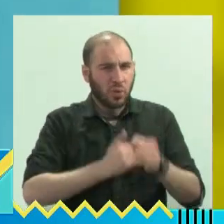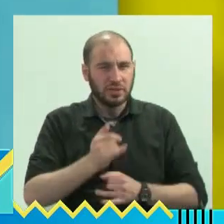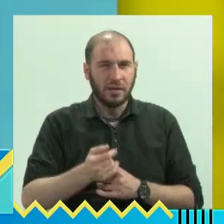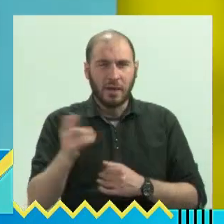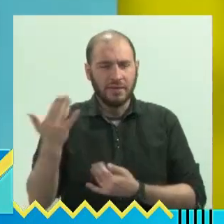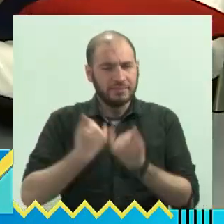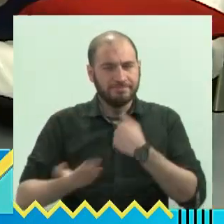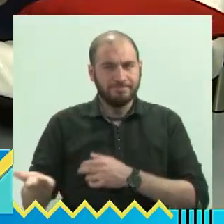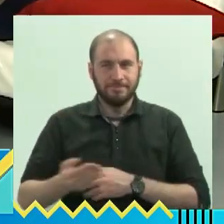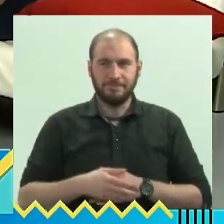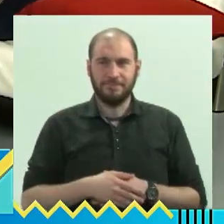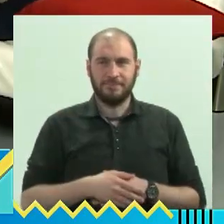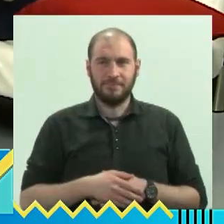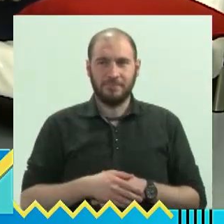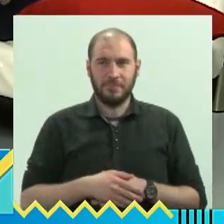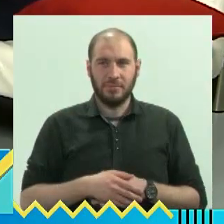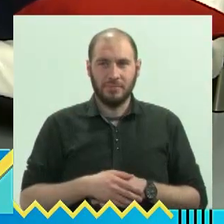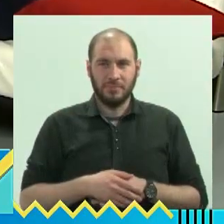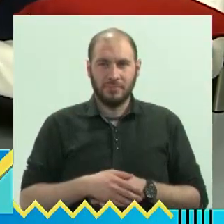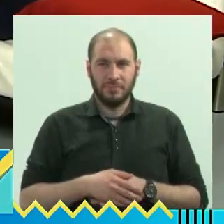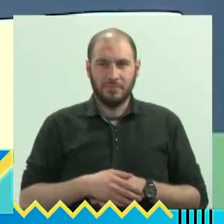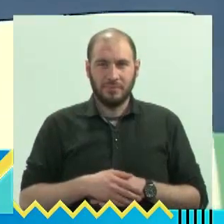Fabio, ¿te animás? Sí,